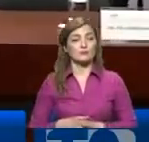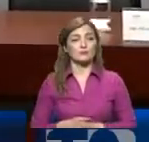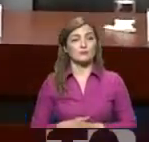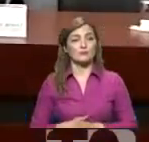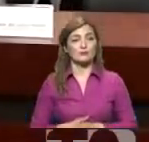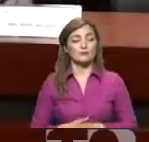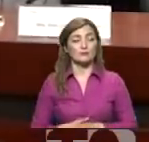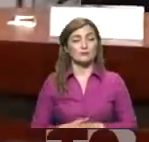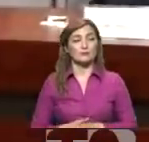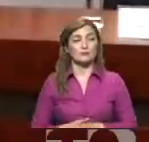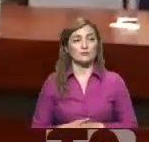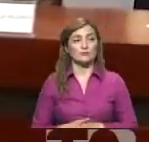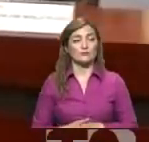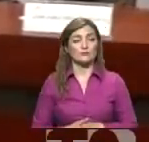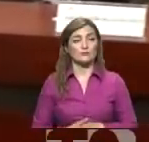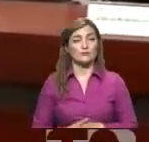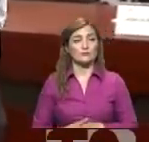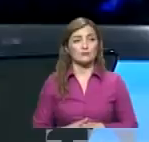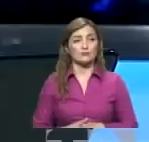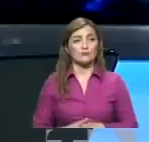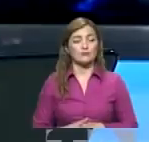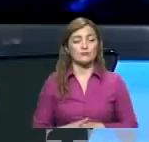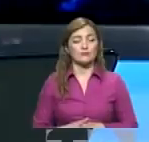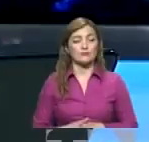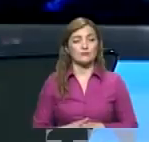En Quito, Freddy Paredes, 24 horas.